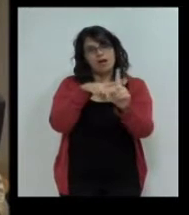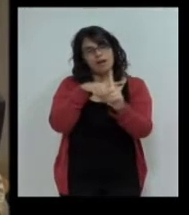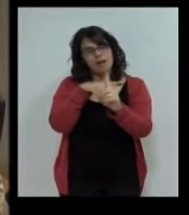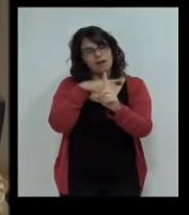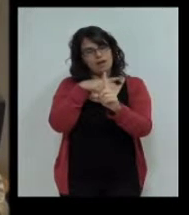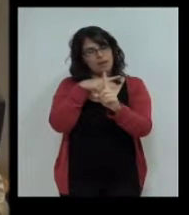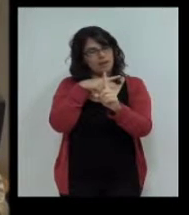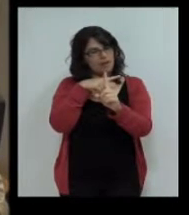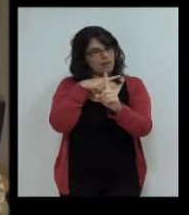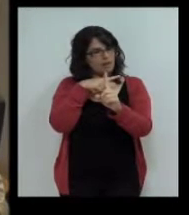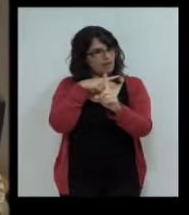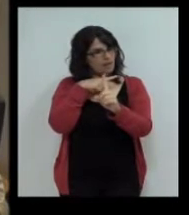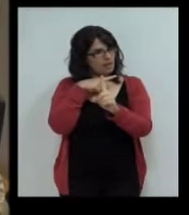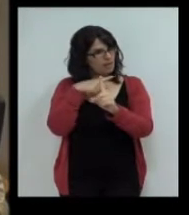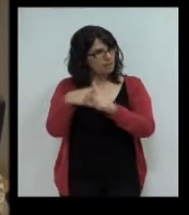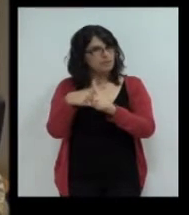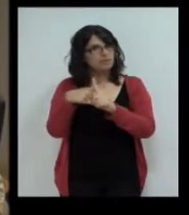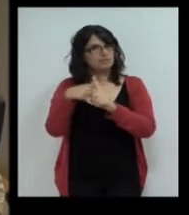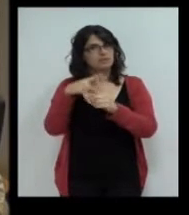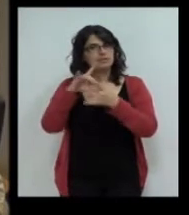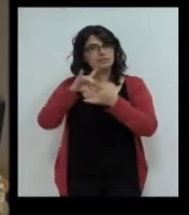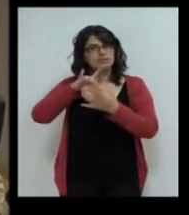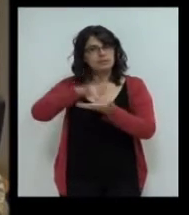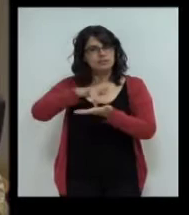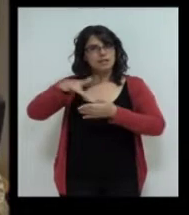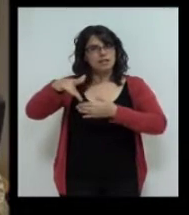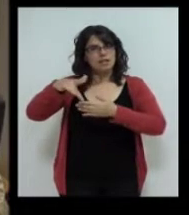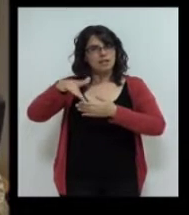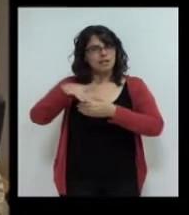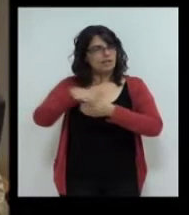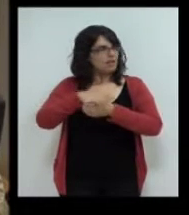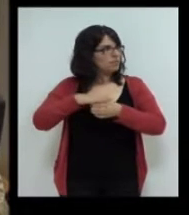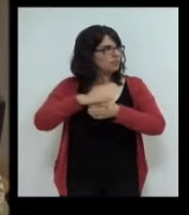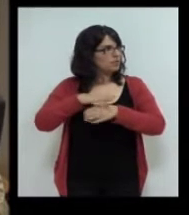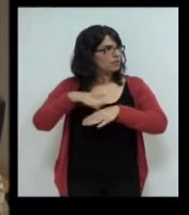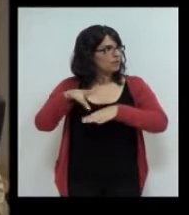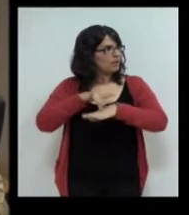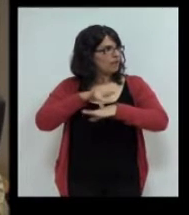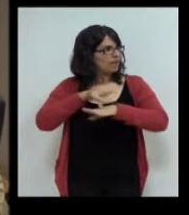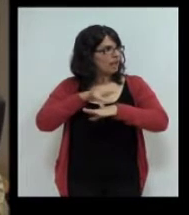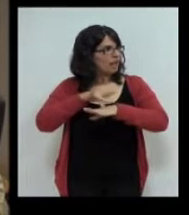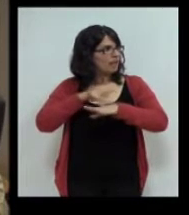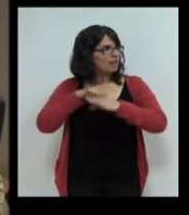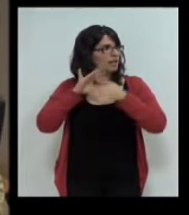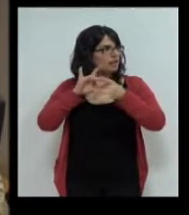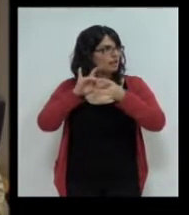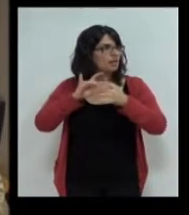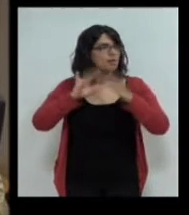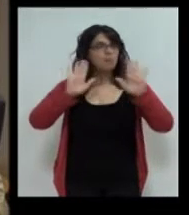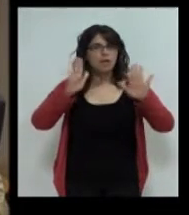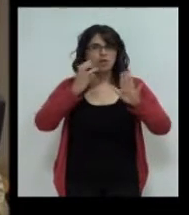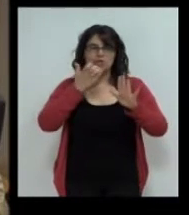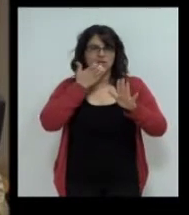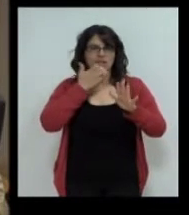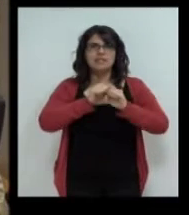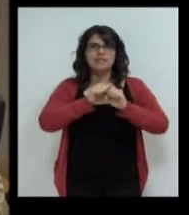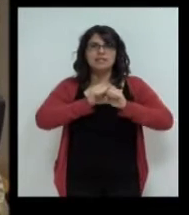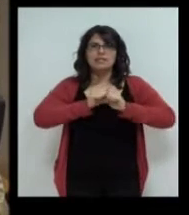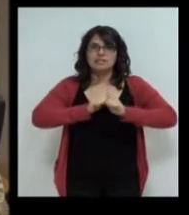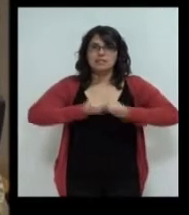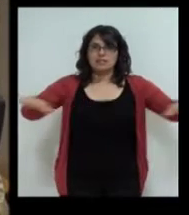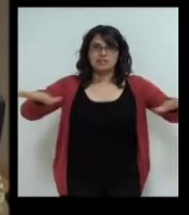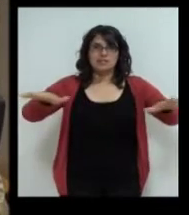de lo que llamamos el ámbito digital, y no digo que se nos escape porque está contabilizado, pero sí se expande, se multiplica